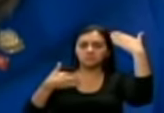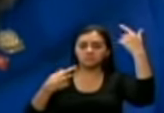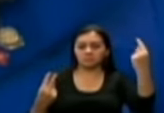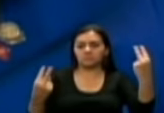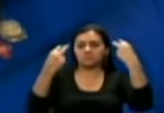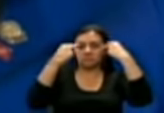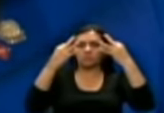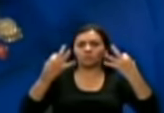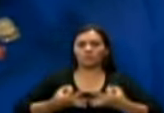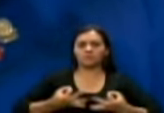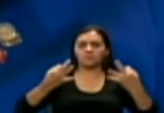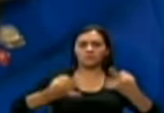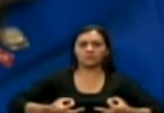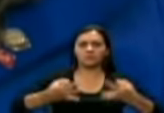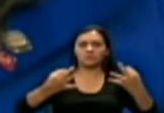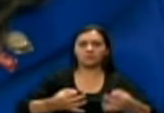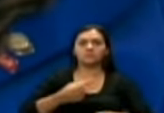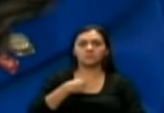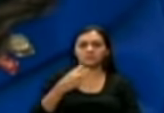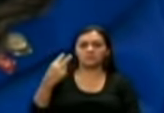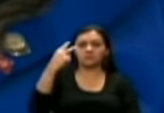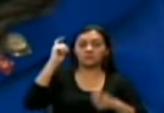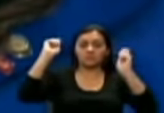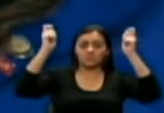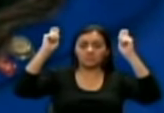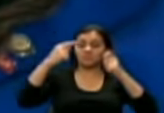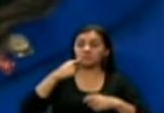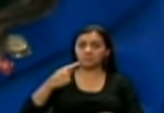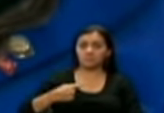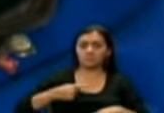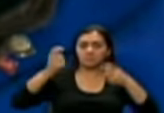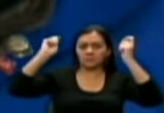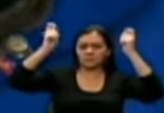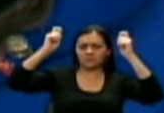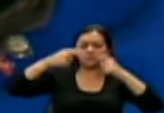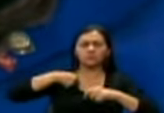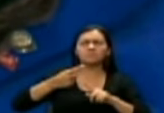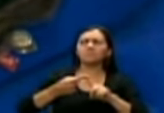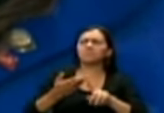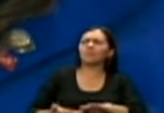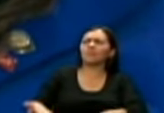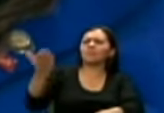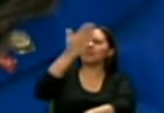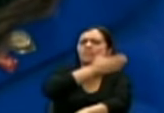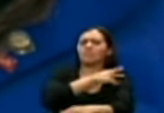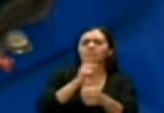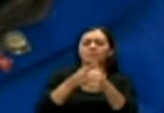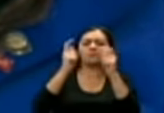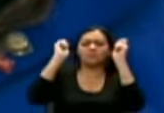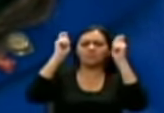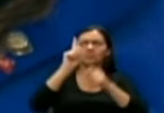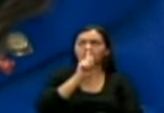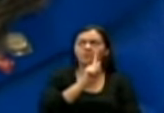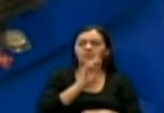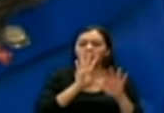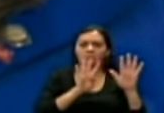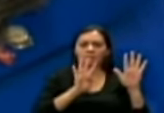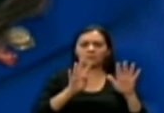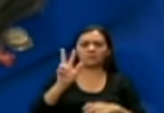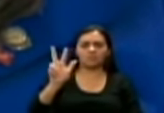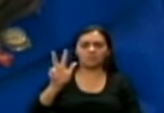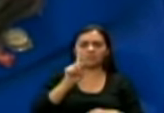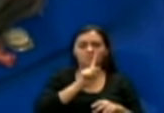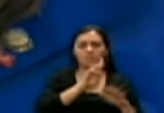principio, bueno, hasta a mí me decían en las campañas, porque yo participo desde la primera campaña que tuvimos en el año 93-94,